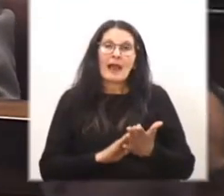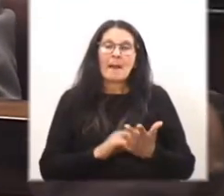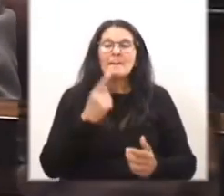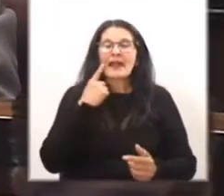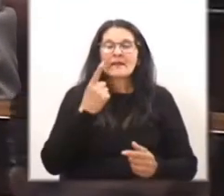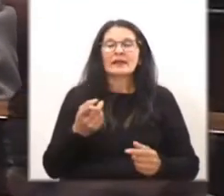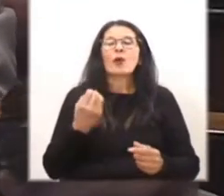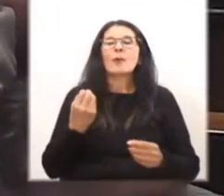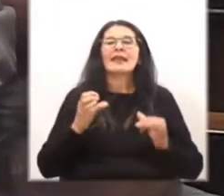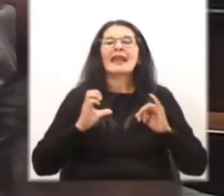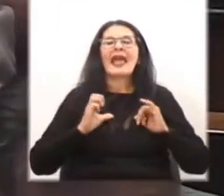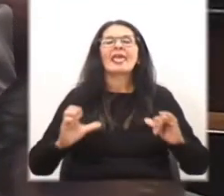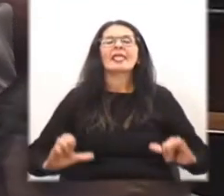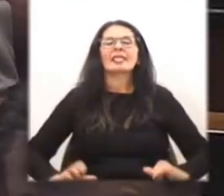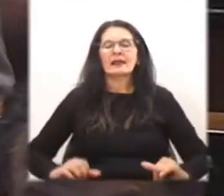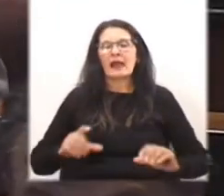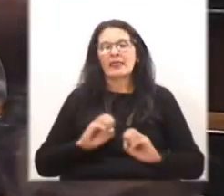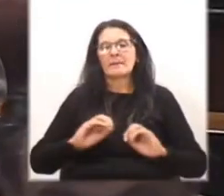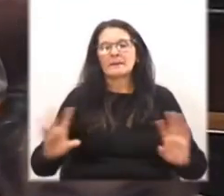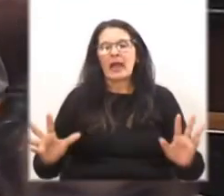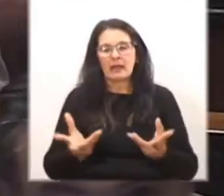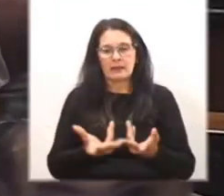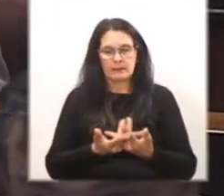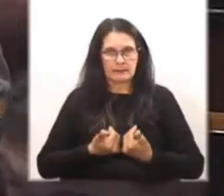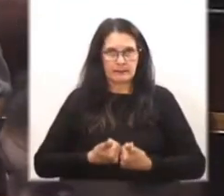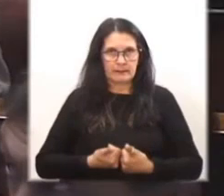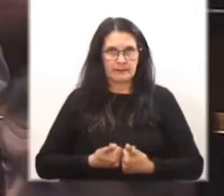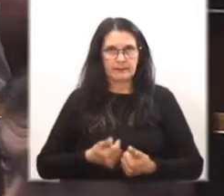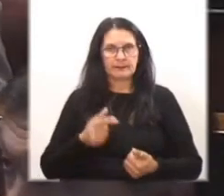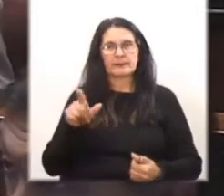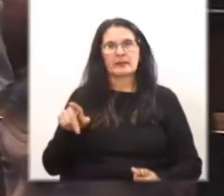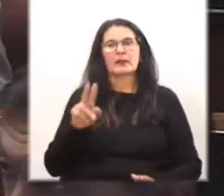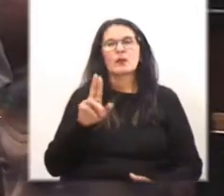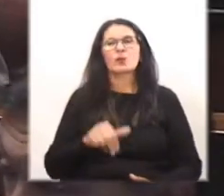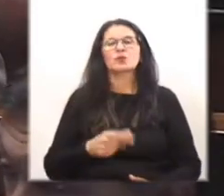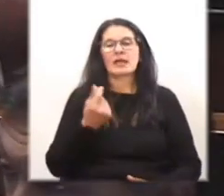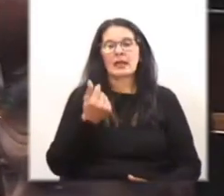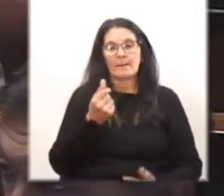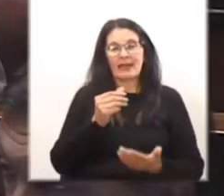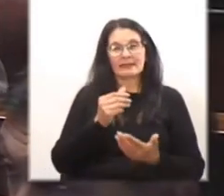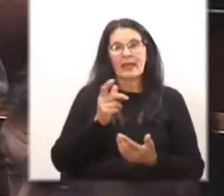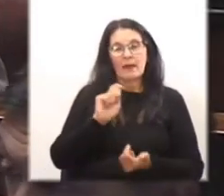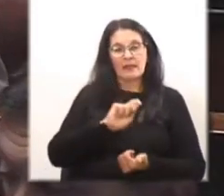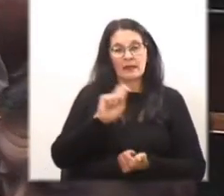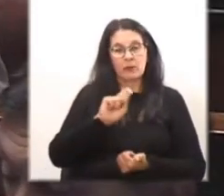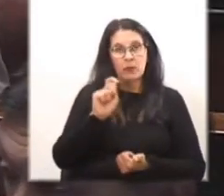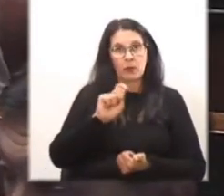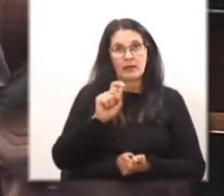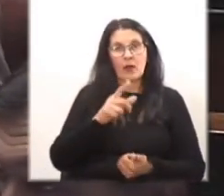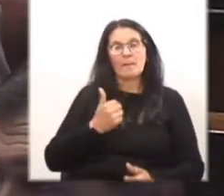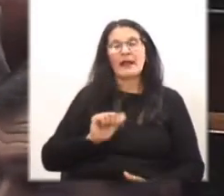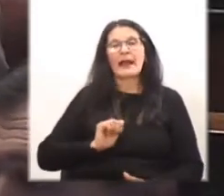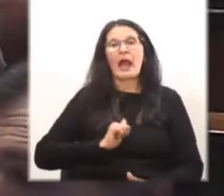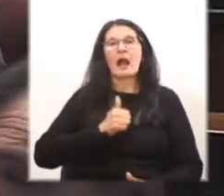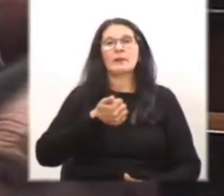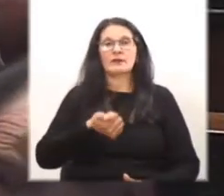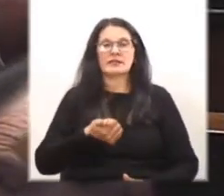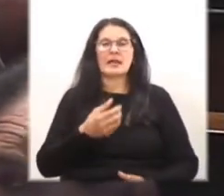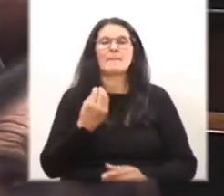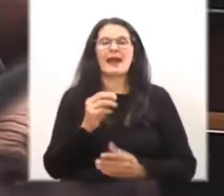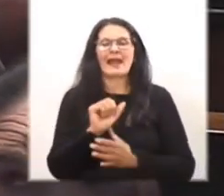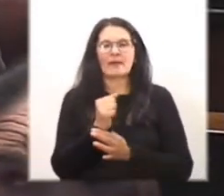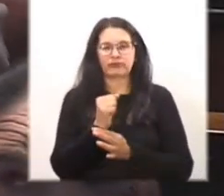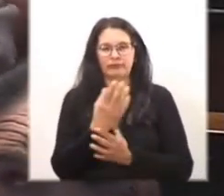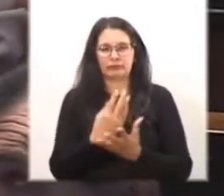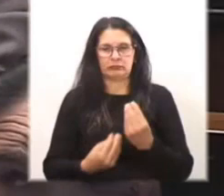ética de malos dirigentes políticos que utilizan los bienes públicos en provecho de acomodos